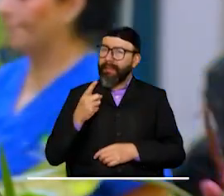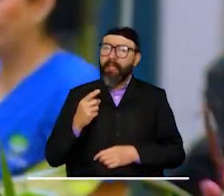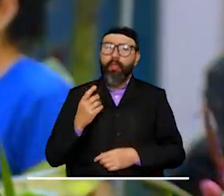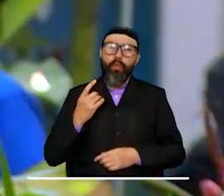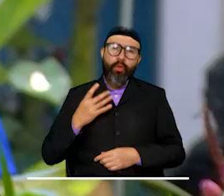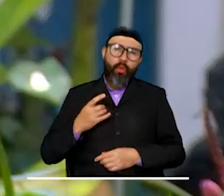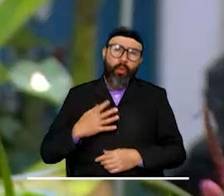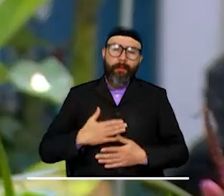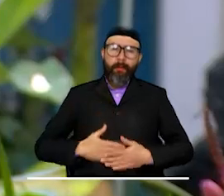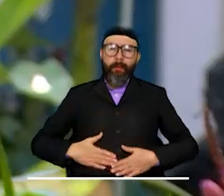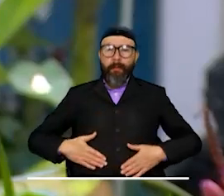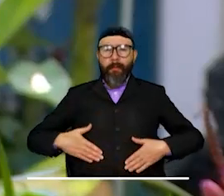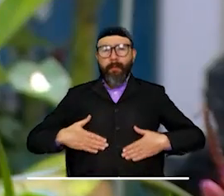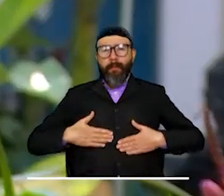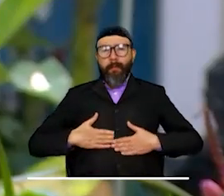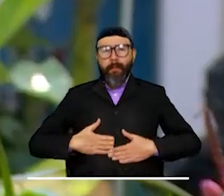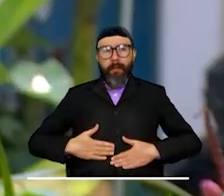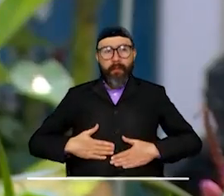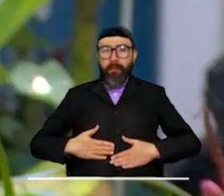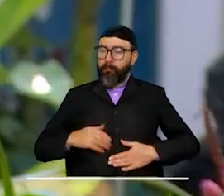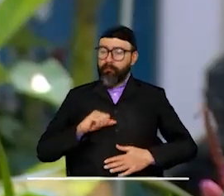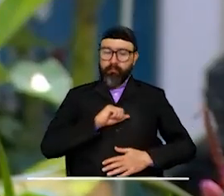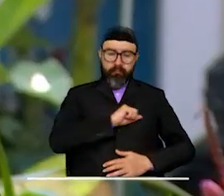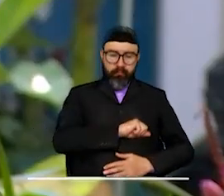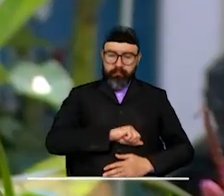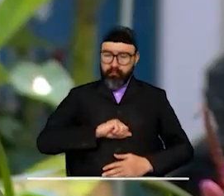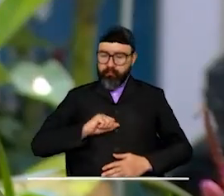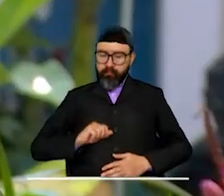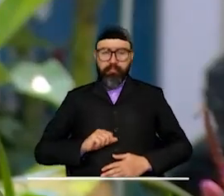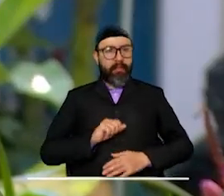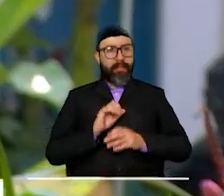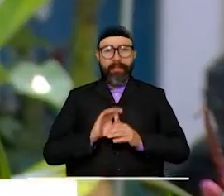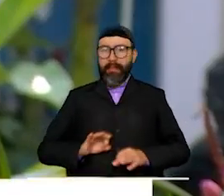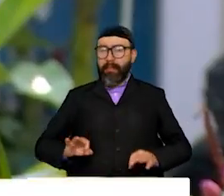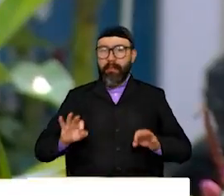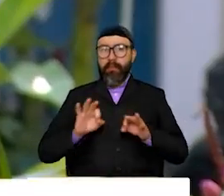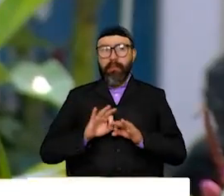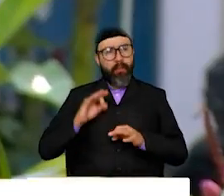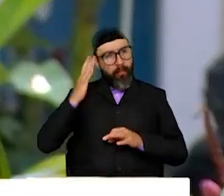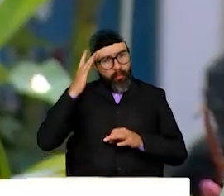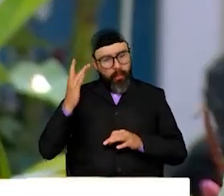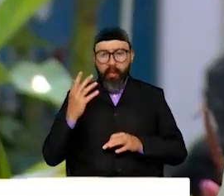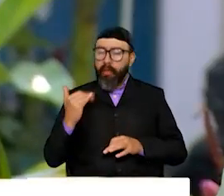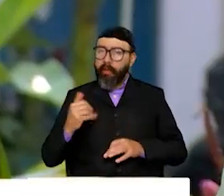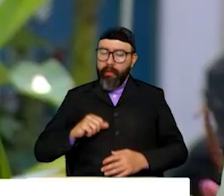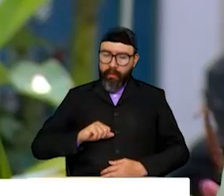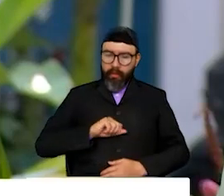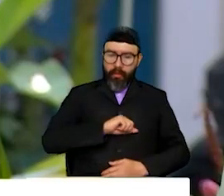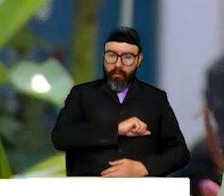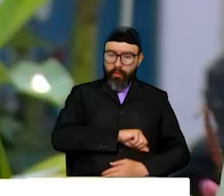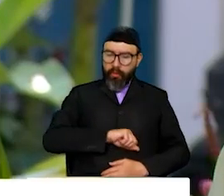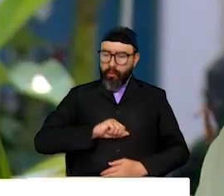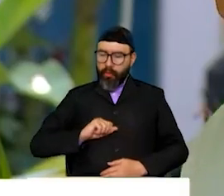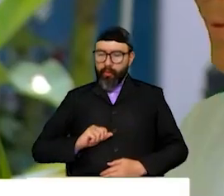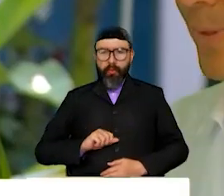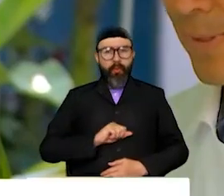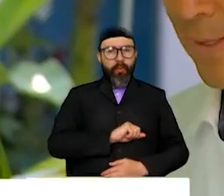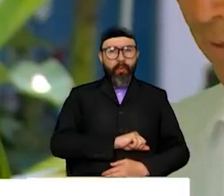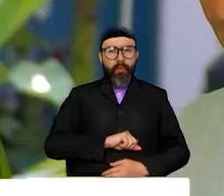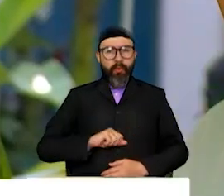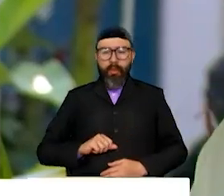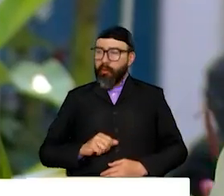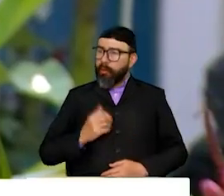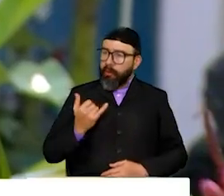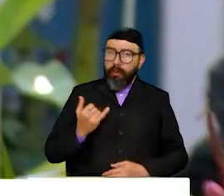la ecografía juega un papel fundamental, porque a través de la ecografía vamos a descartar muchas de las